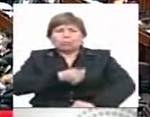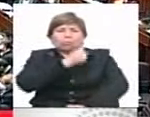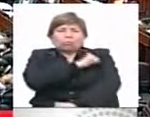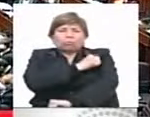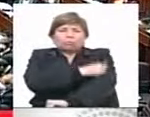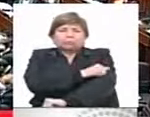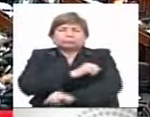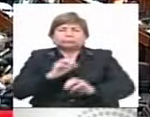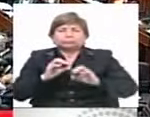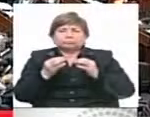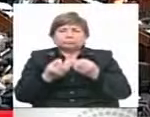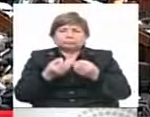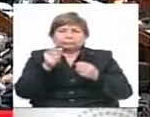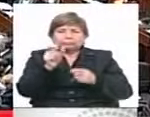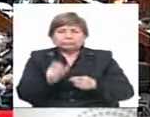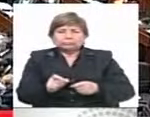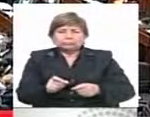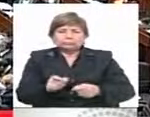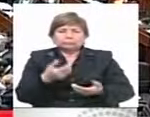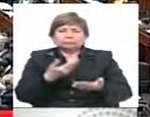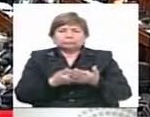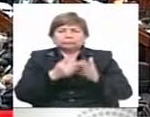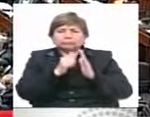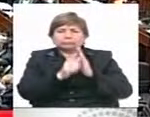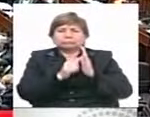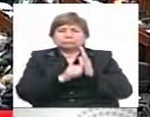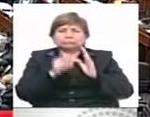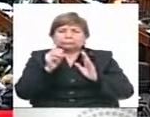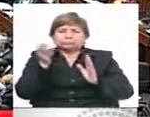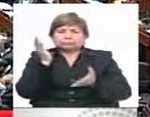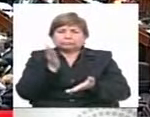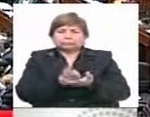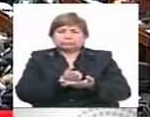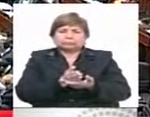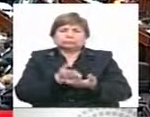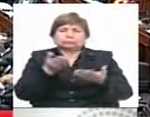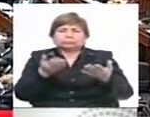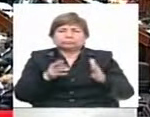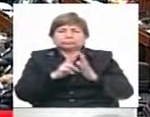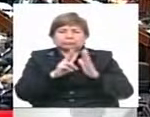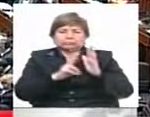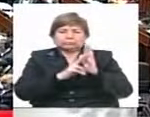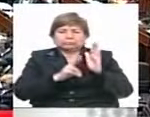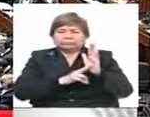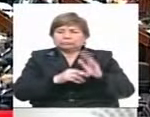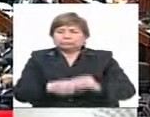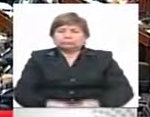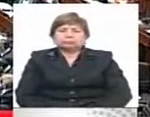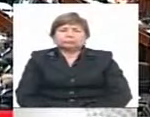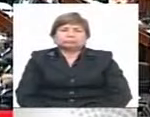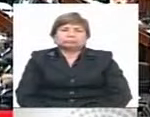del Congreso y las personas, aplicando, de ser necesario, las sanciones reglamentarias.